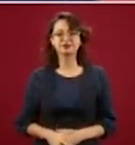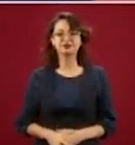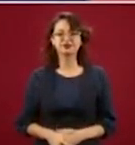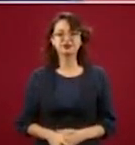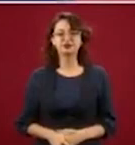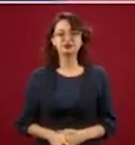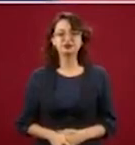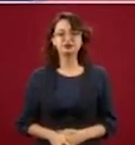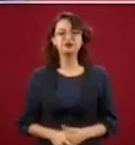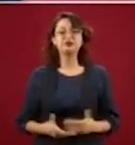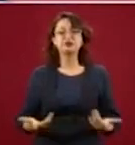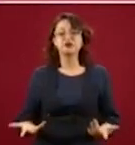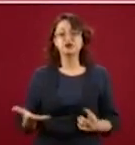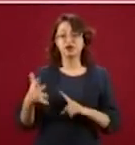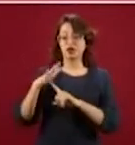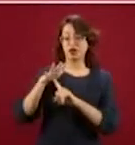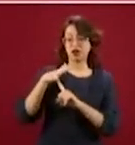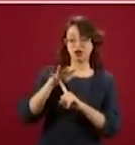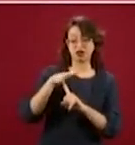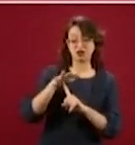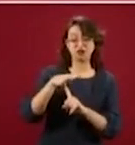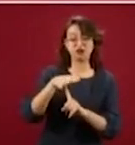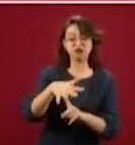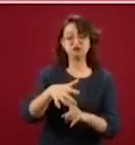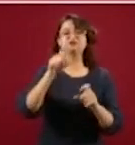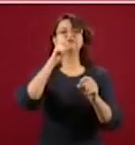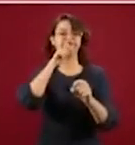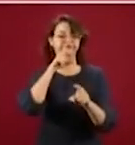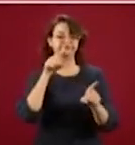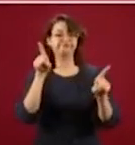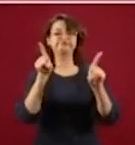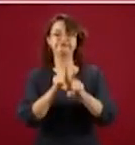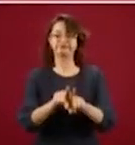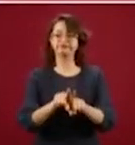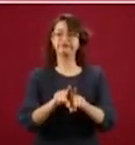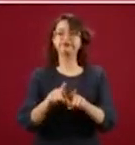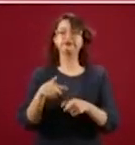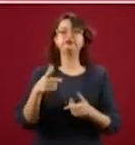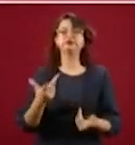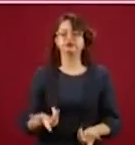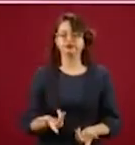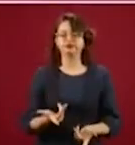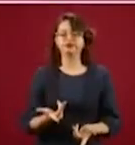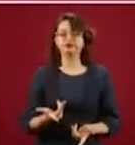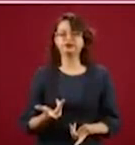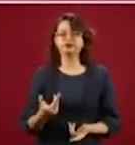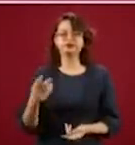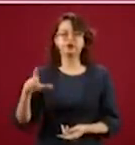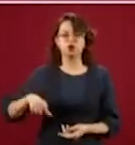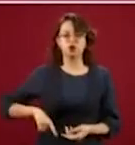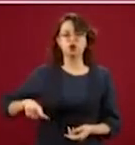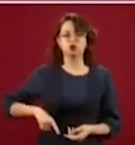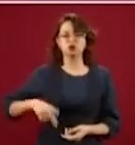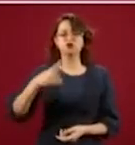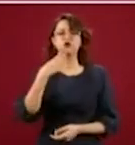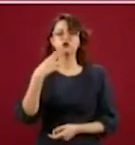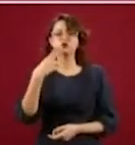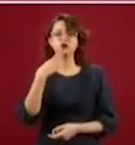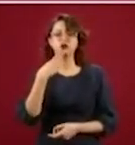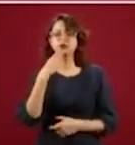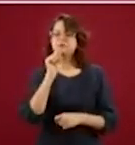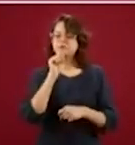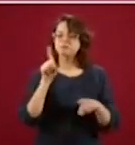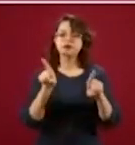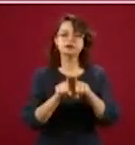y helicópteros también para el transporte de funcionarios, 6.